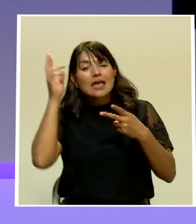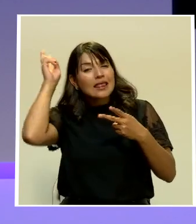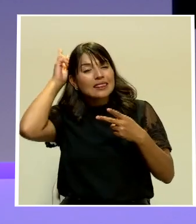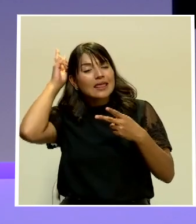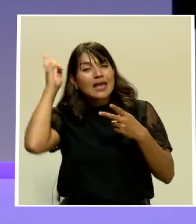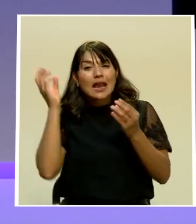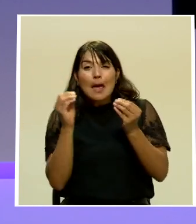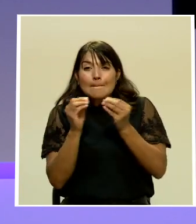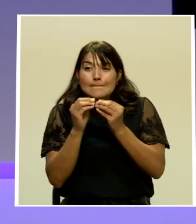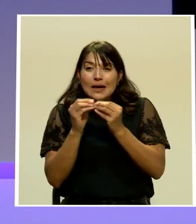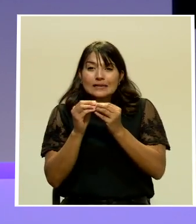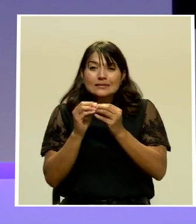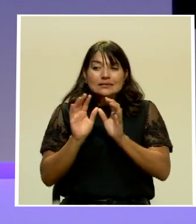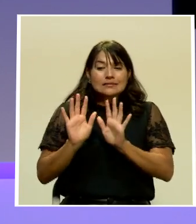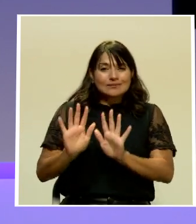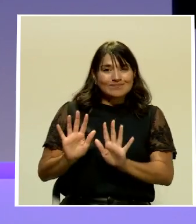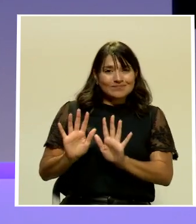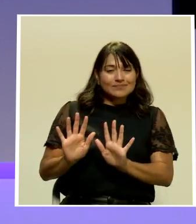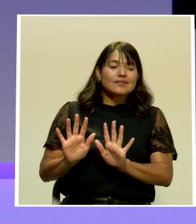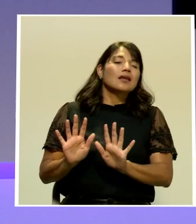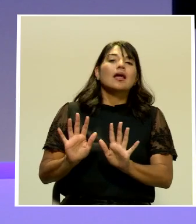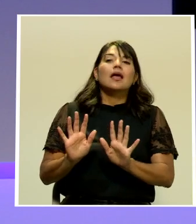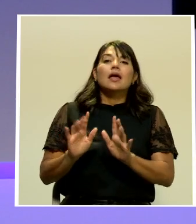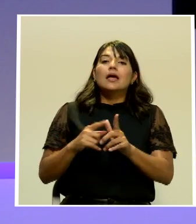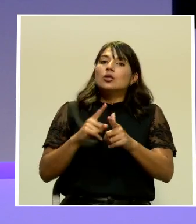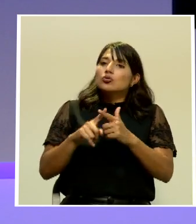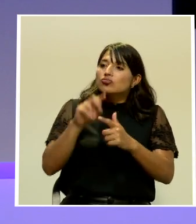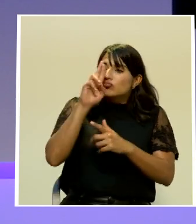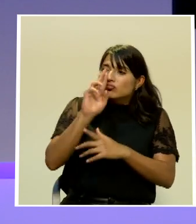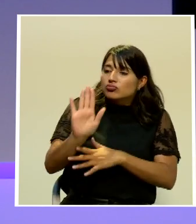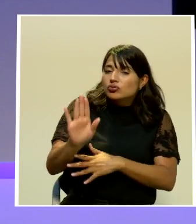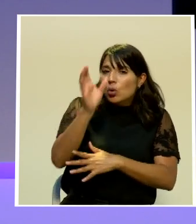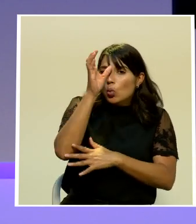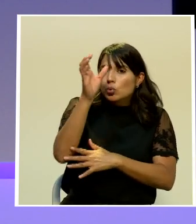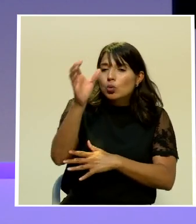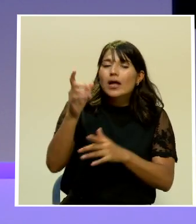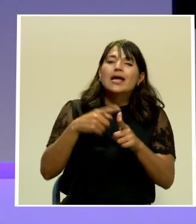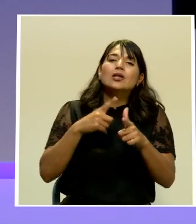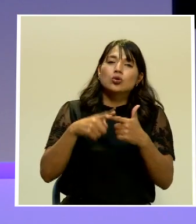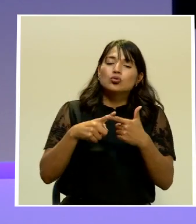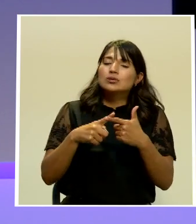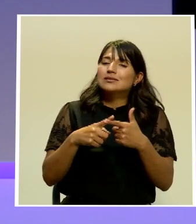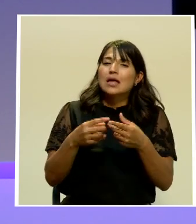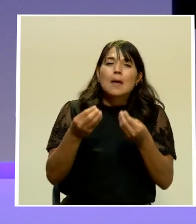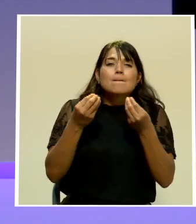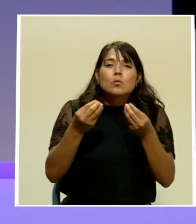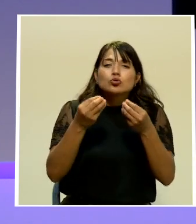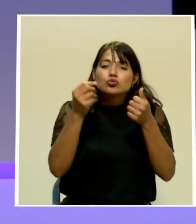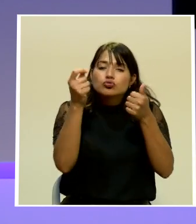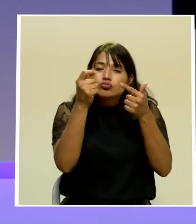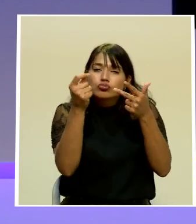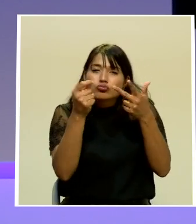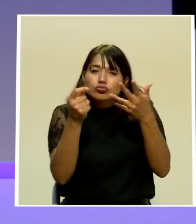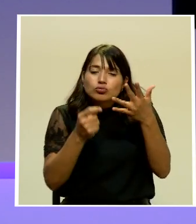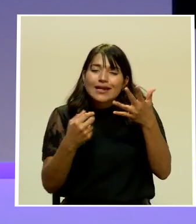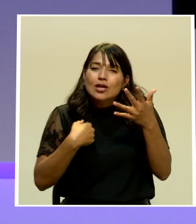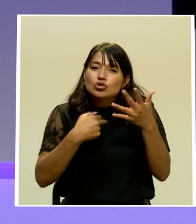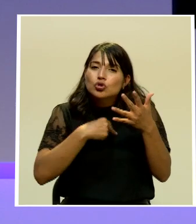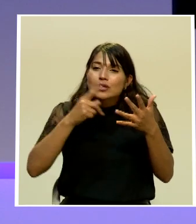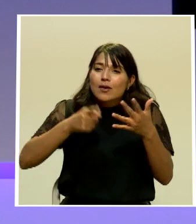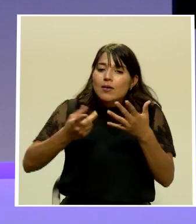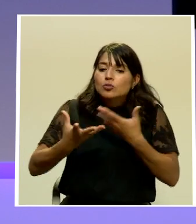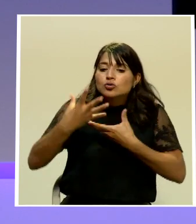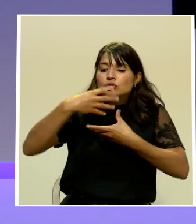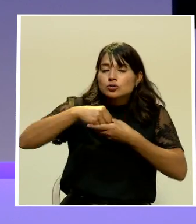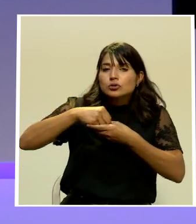no nos acercan. Entonces creo que también hay muchos elementos a la hora de ejercer nuestro trabajo en el día a día que tenemos como que ponerlo en